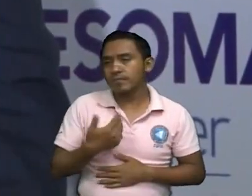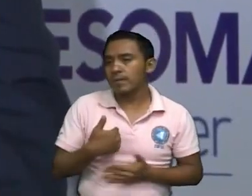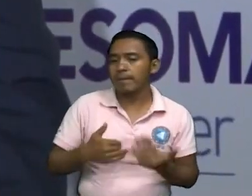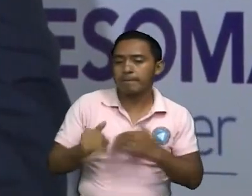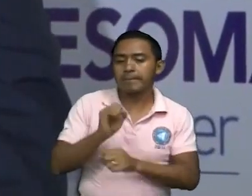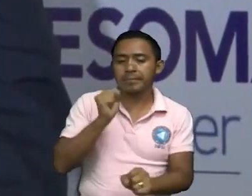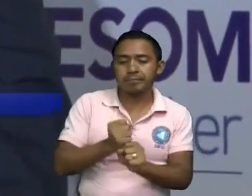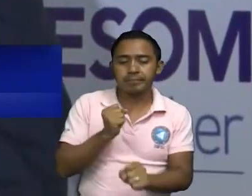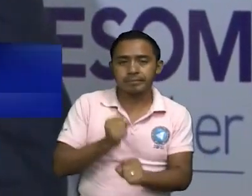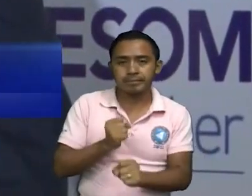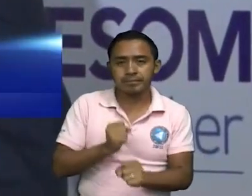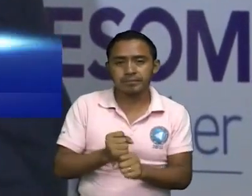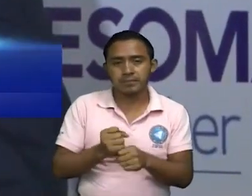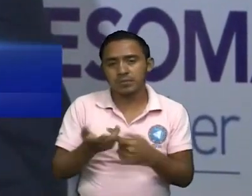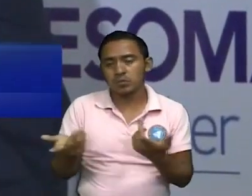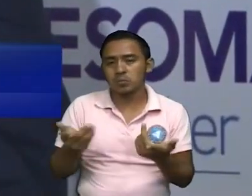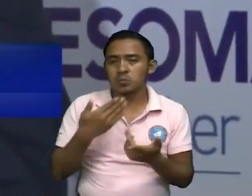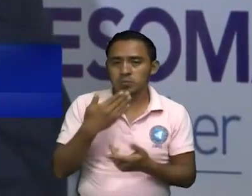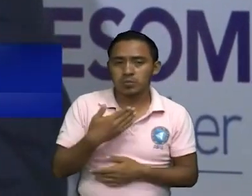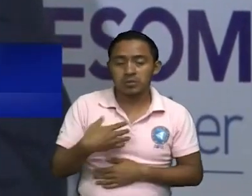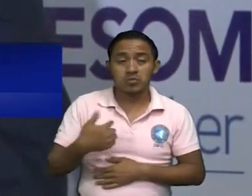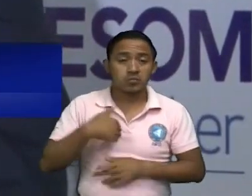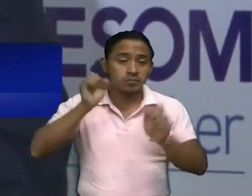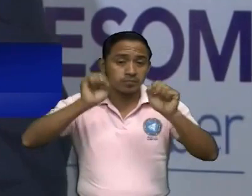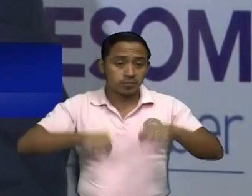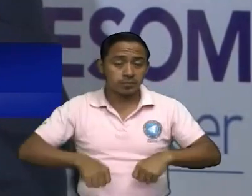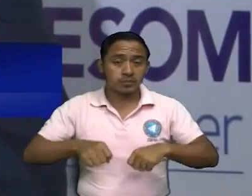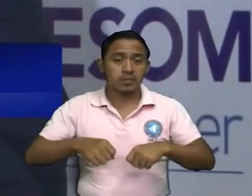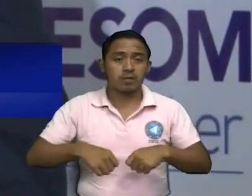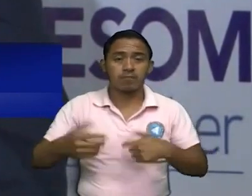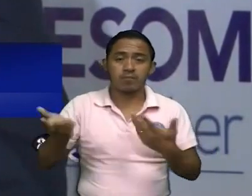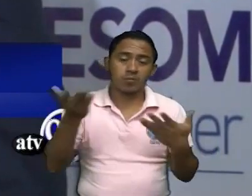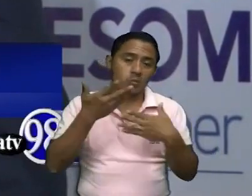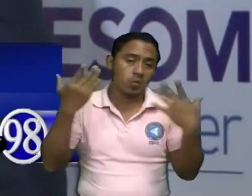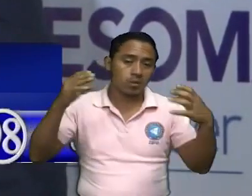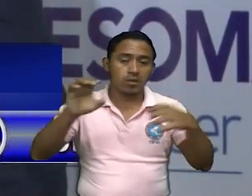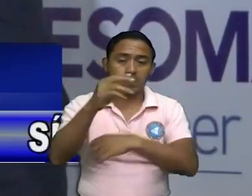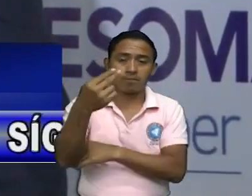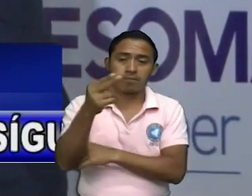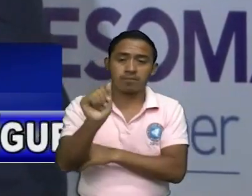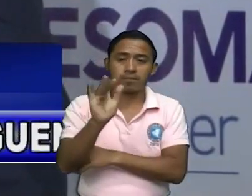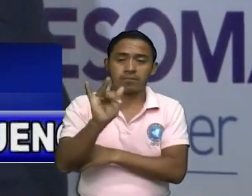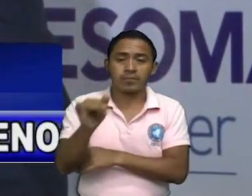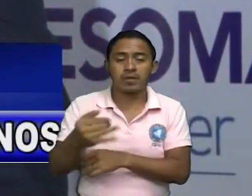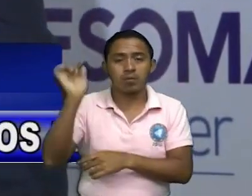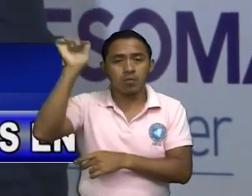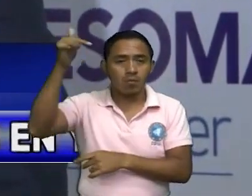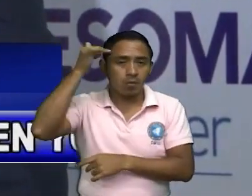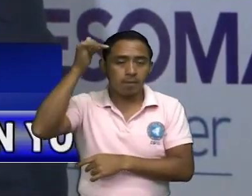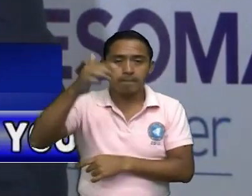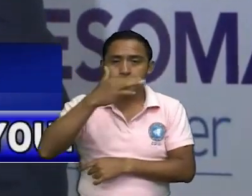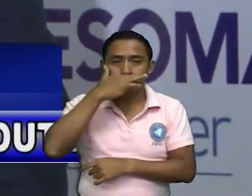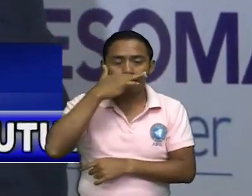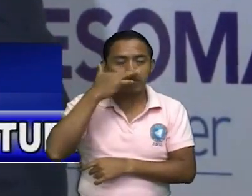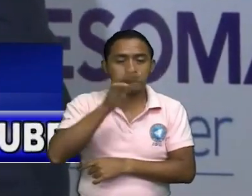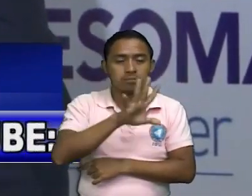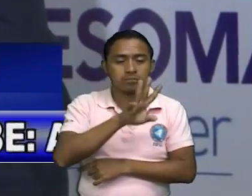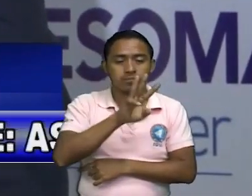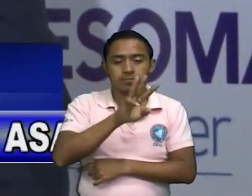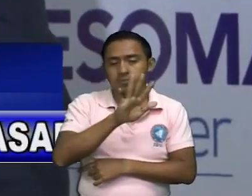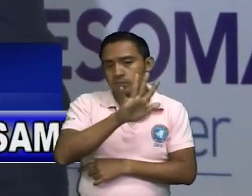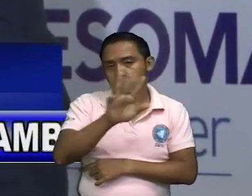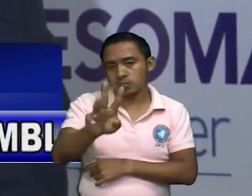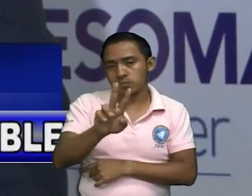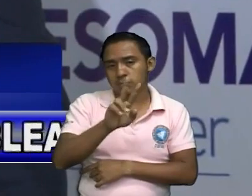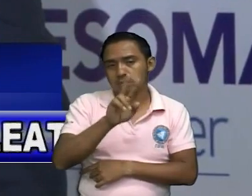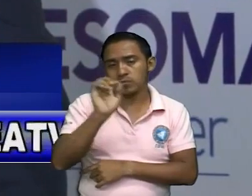de empleo acorde a sus capacidades y habilidades con un gobierno del FSLN 52.3,